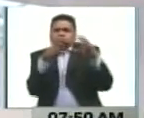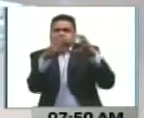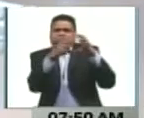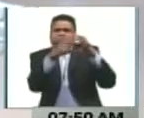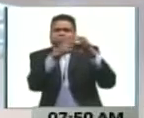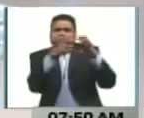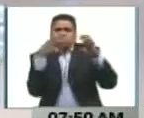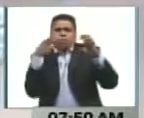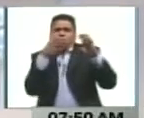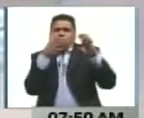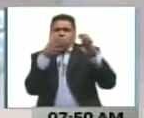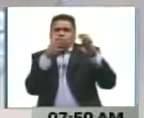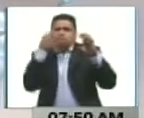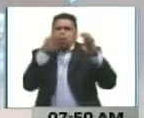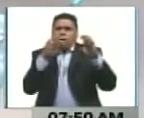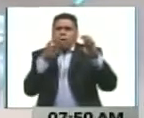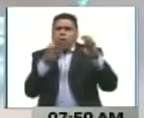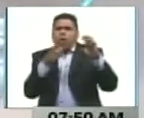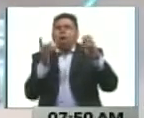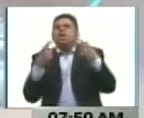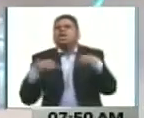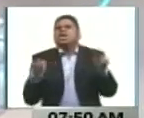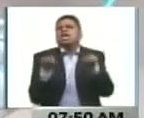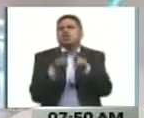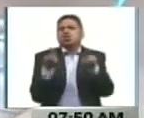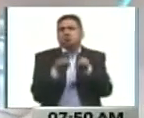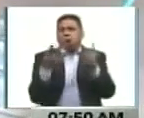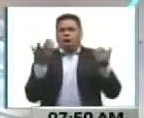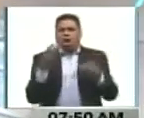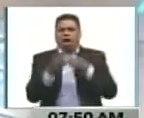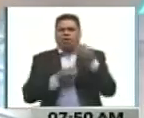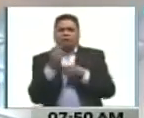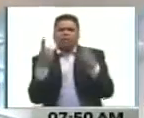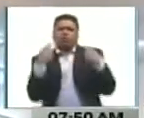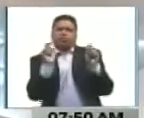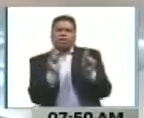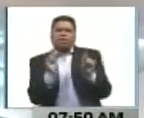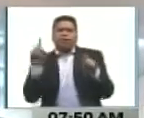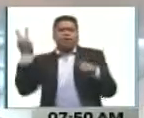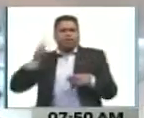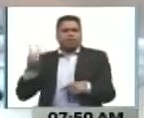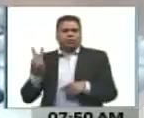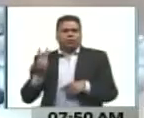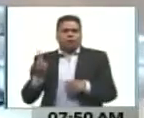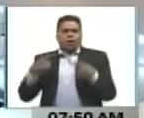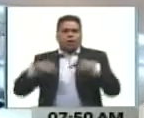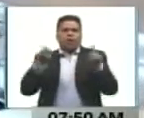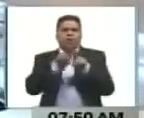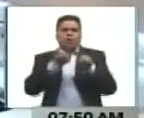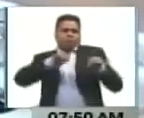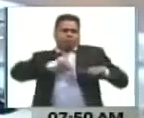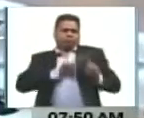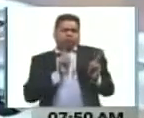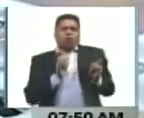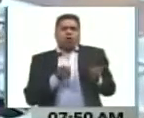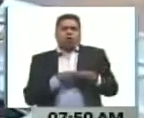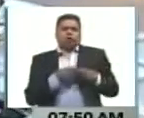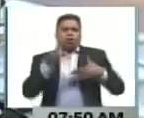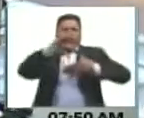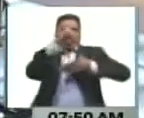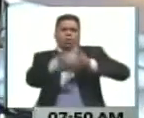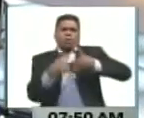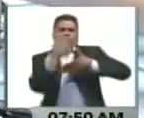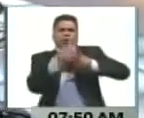pueblo venezolano con esta promesa de la Asamblea Nacional. El cambio. Sí, que no ha hecho sino leyes para quienes pagan las leyes, que no ha hecho sino leyes